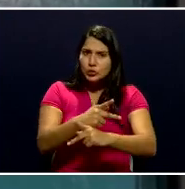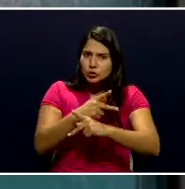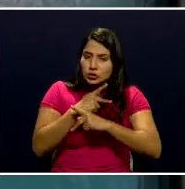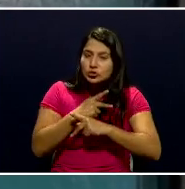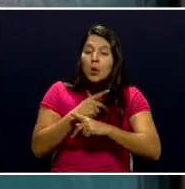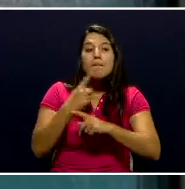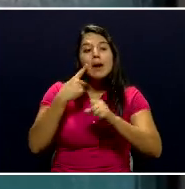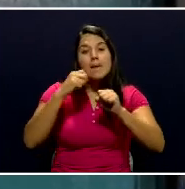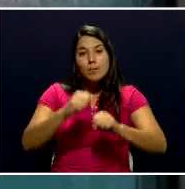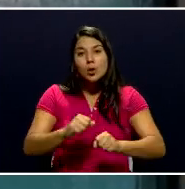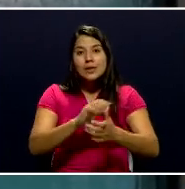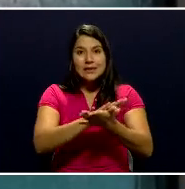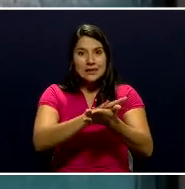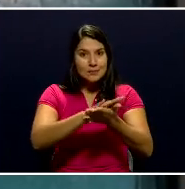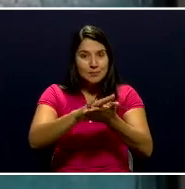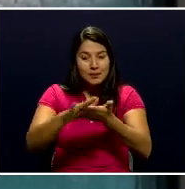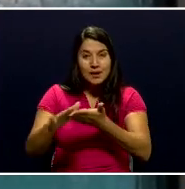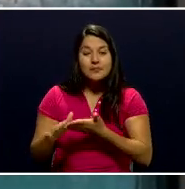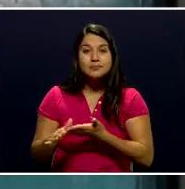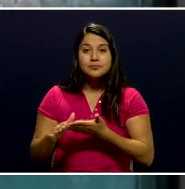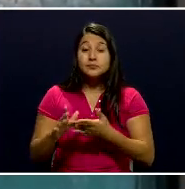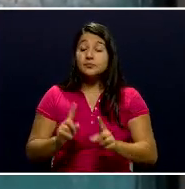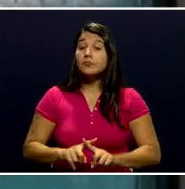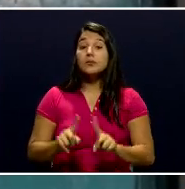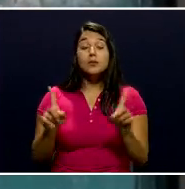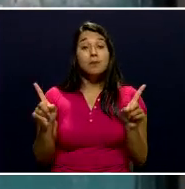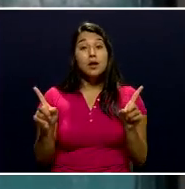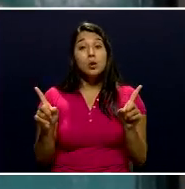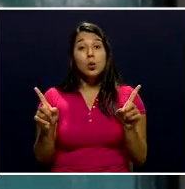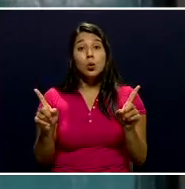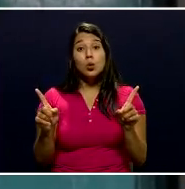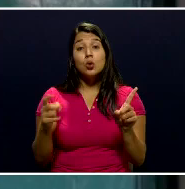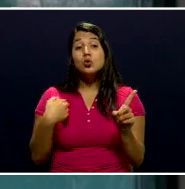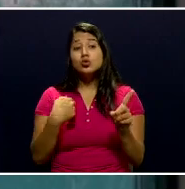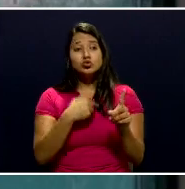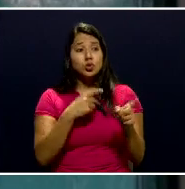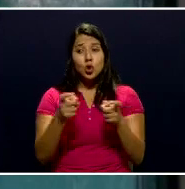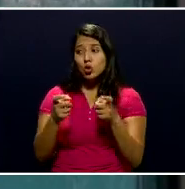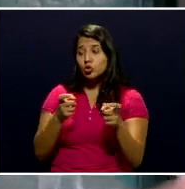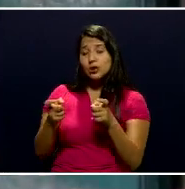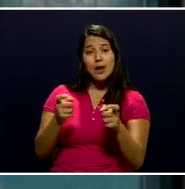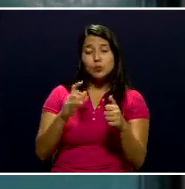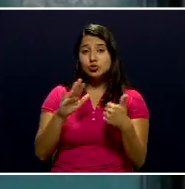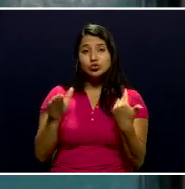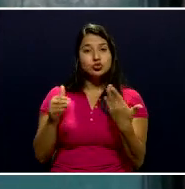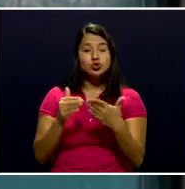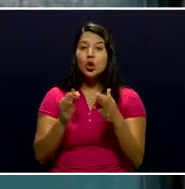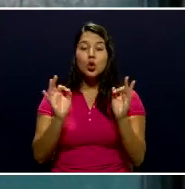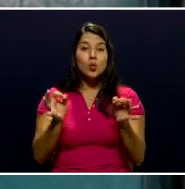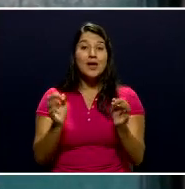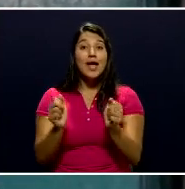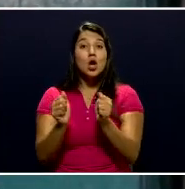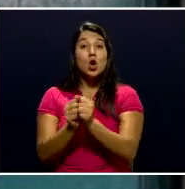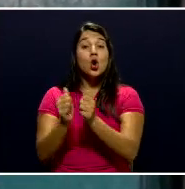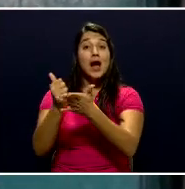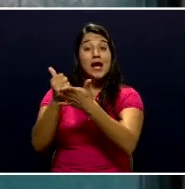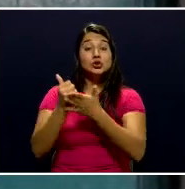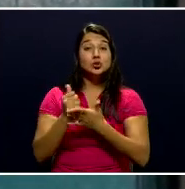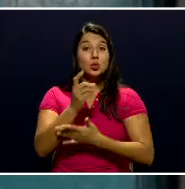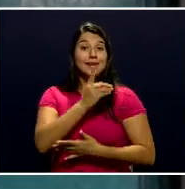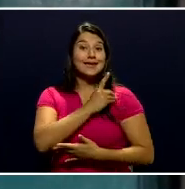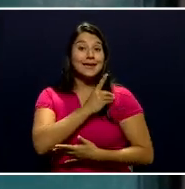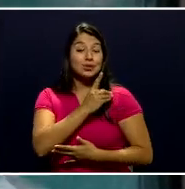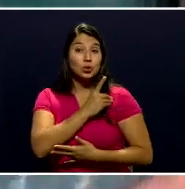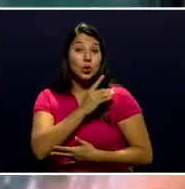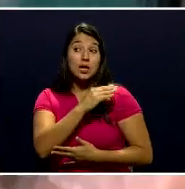la escasez, ¿verdad?, que había, pero estamos manejando bien la situación con ayuda de la directora y